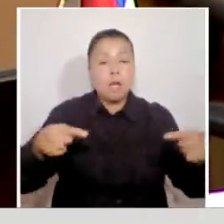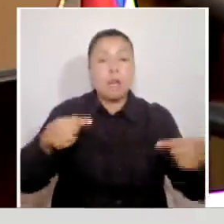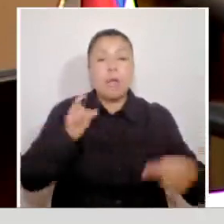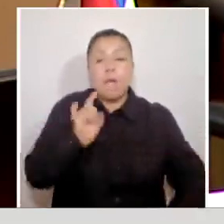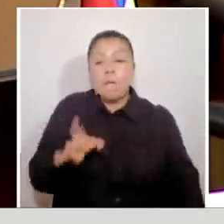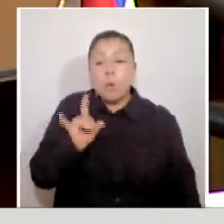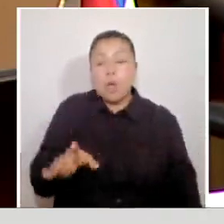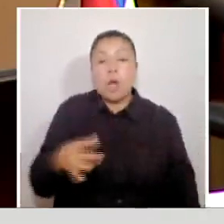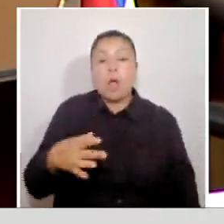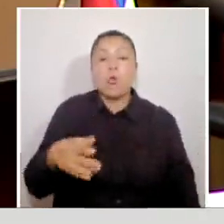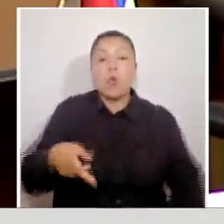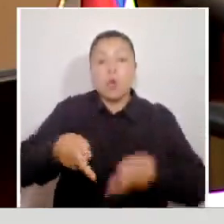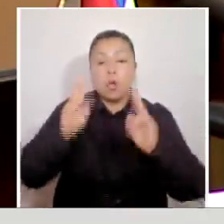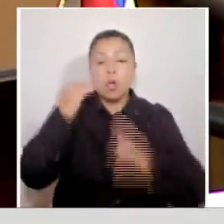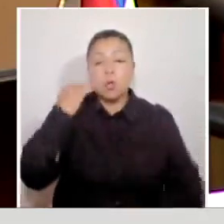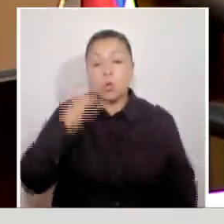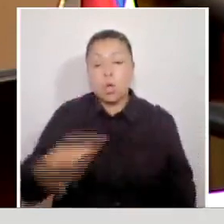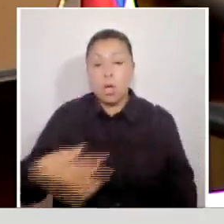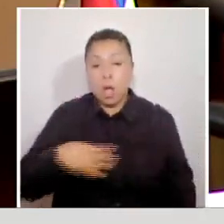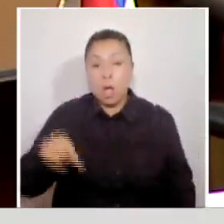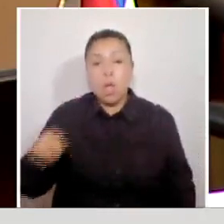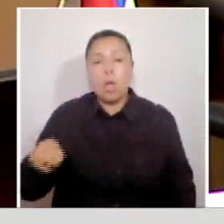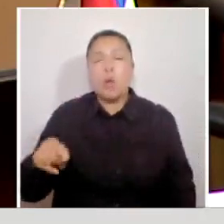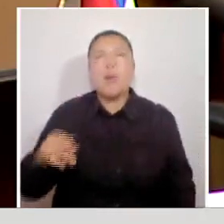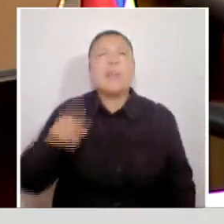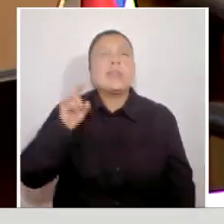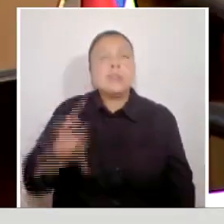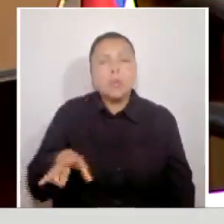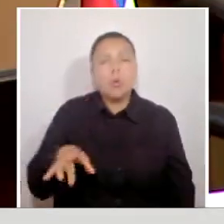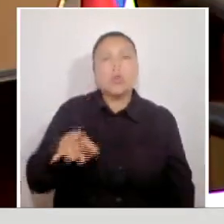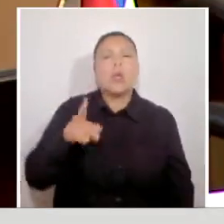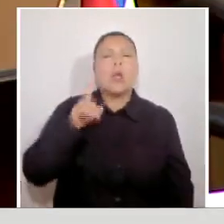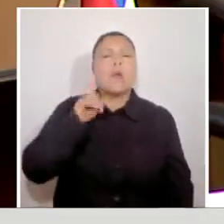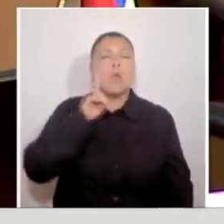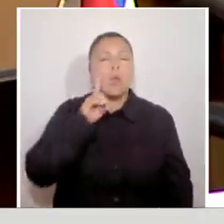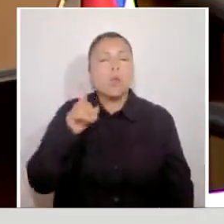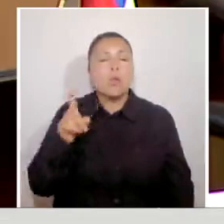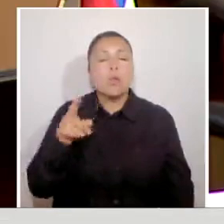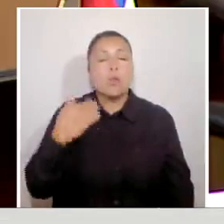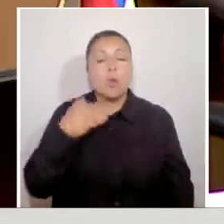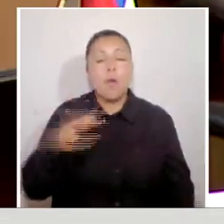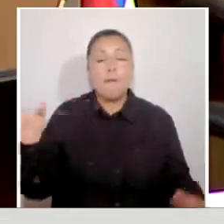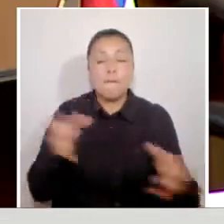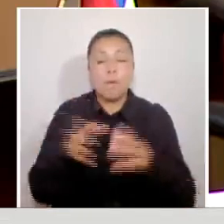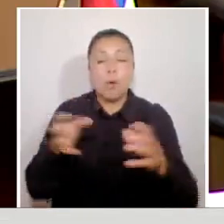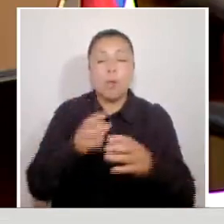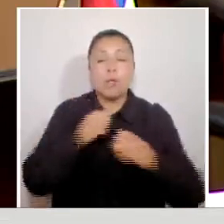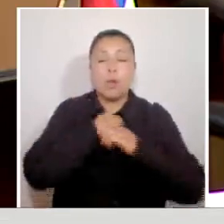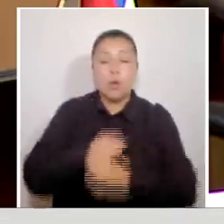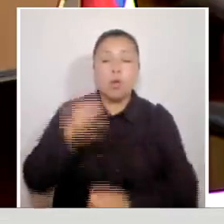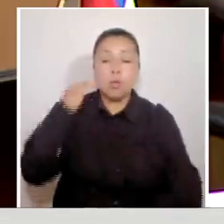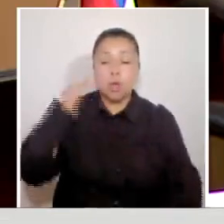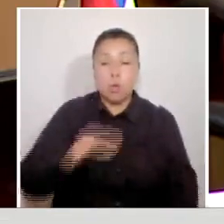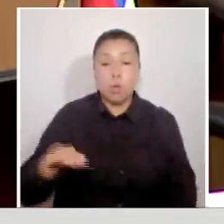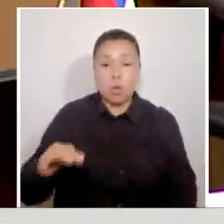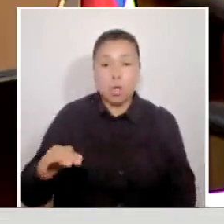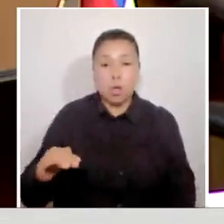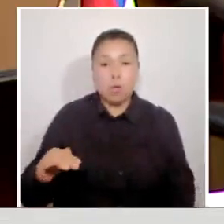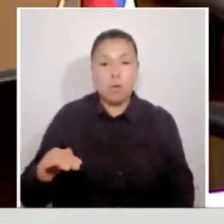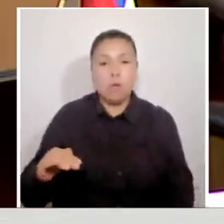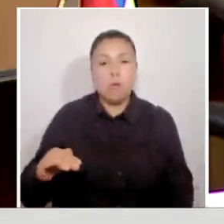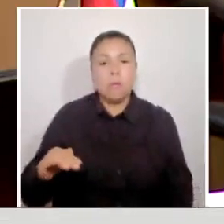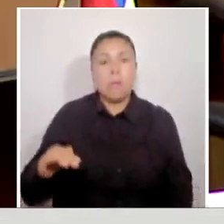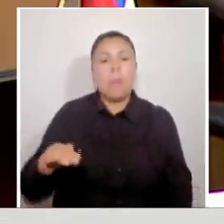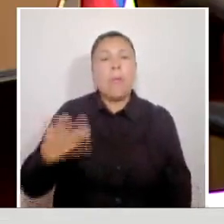y eso es lo importante aquí lo que se hace es vulnerar los derechos del niño a través de la violencia contra un menor principalmente lo que